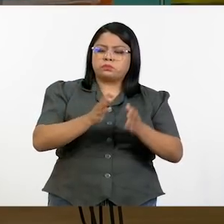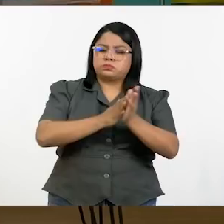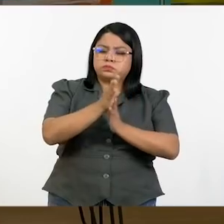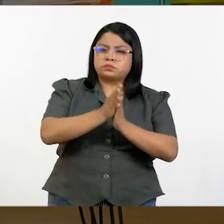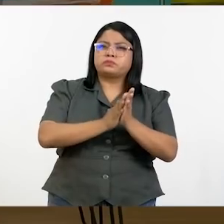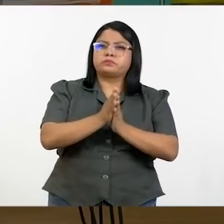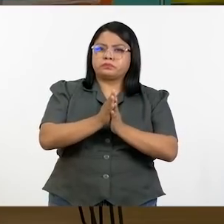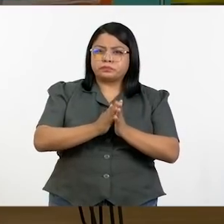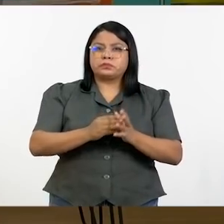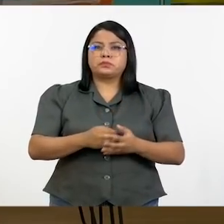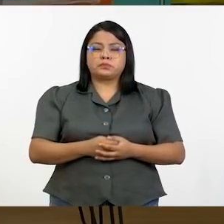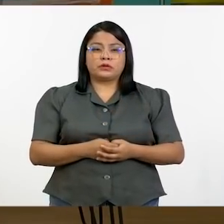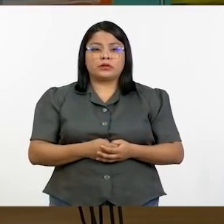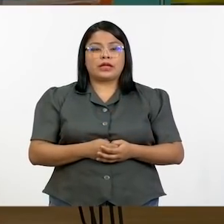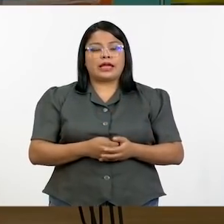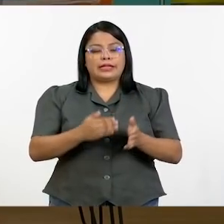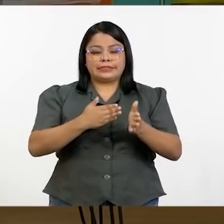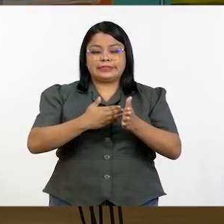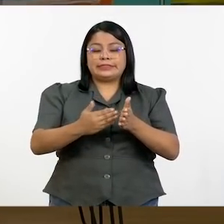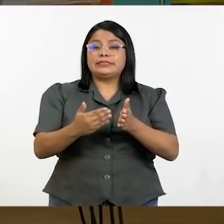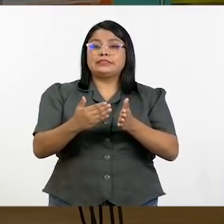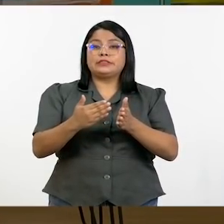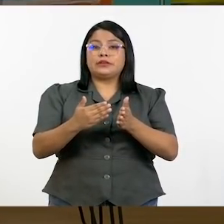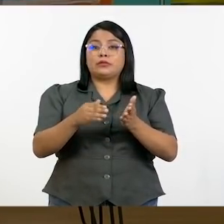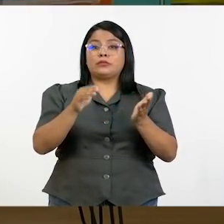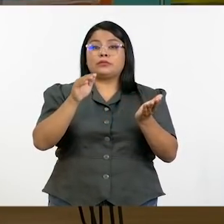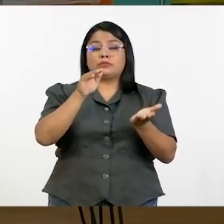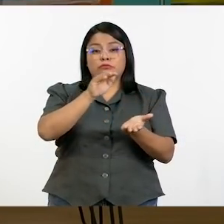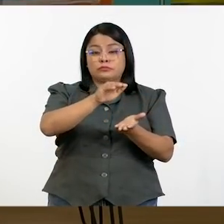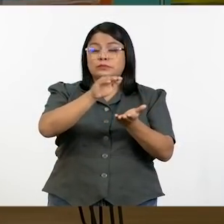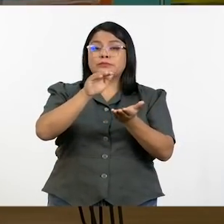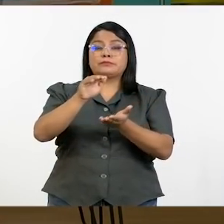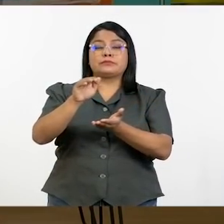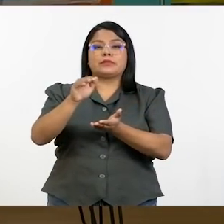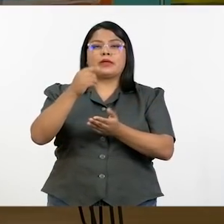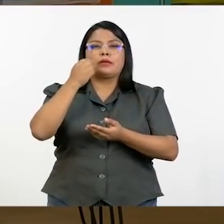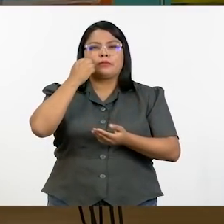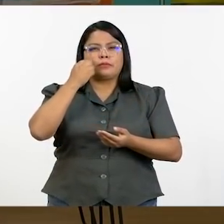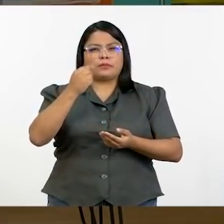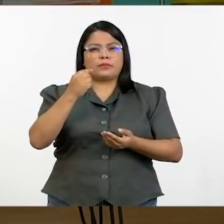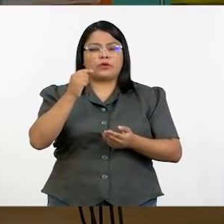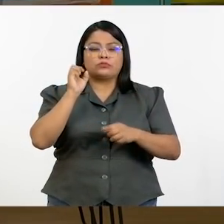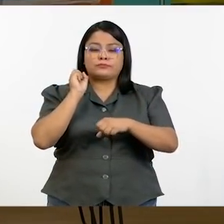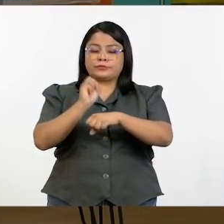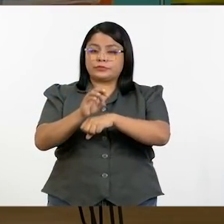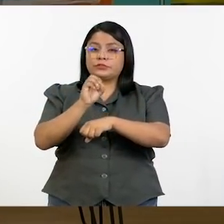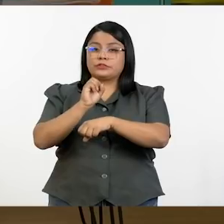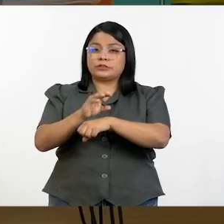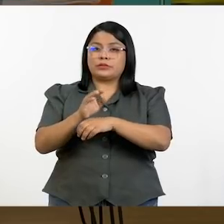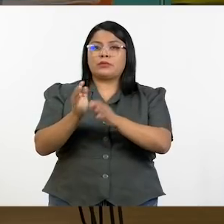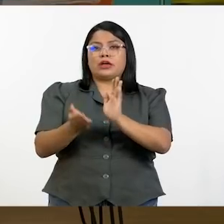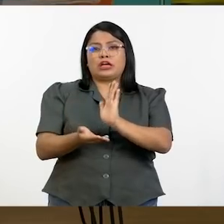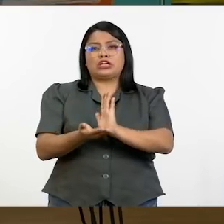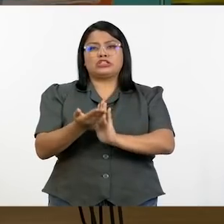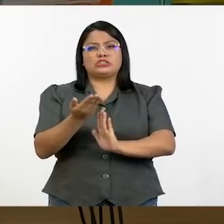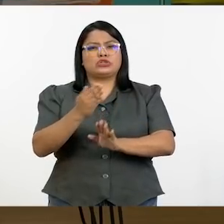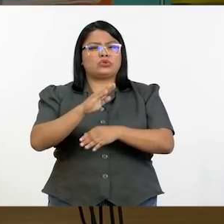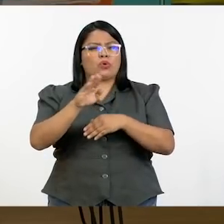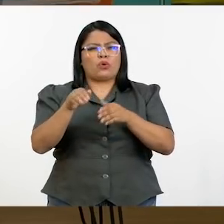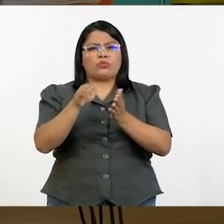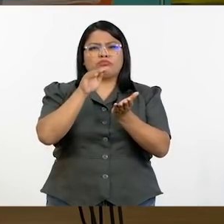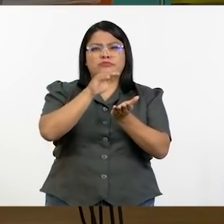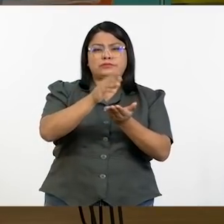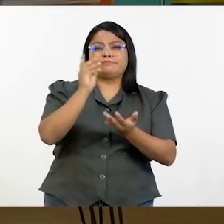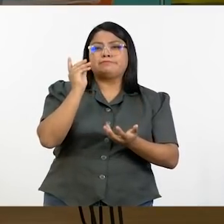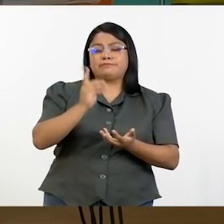pregunta es muy interesante, Paola. Al inicio de las entradas de unidades encontraremos sugerencias para el desarrollo de